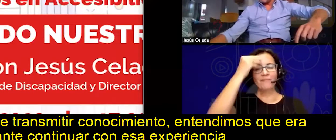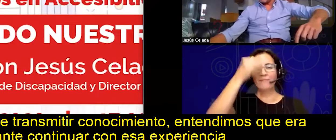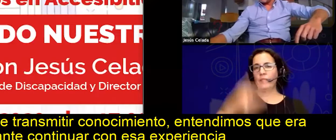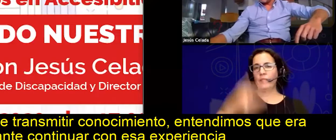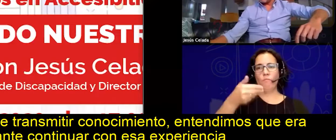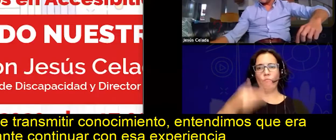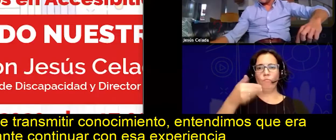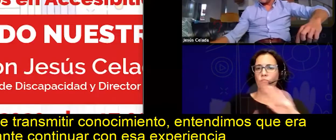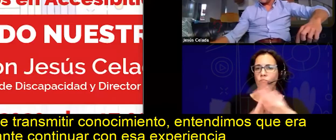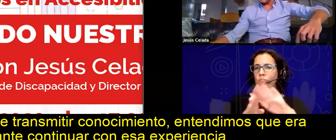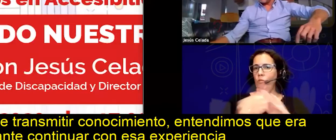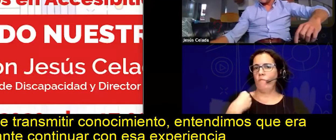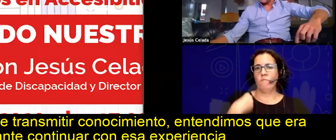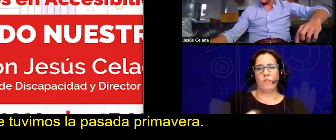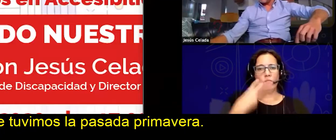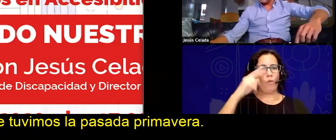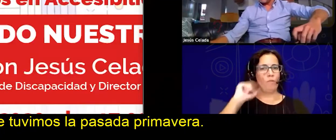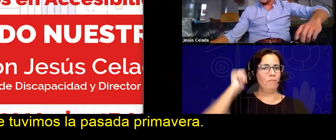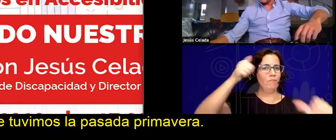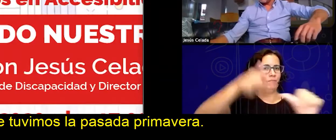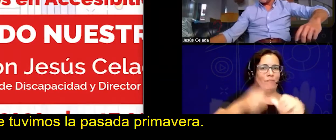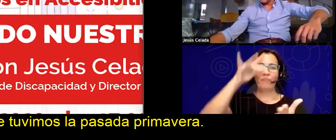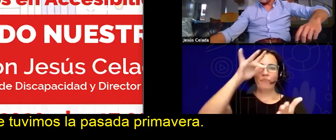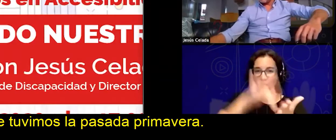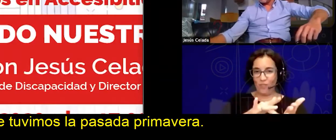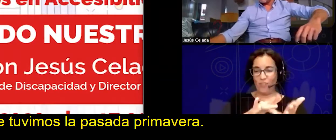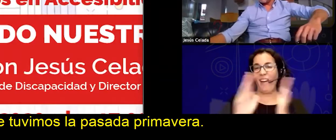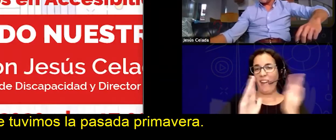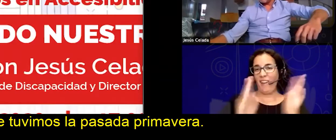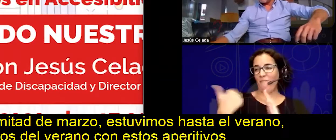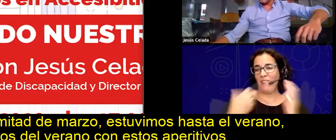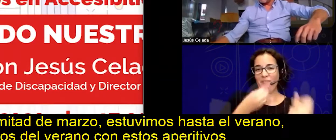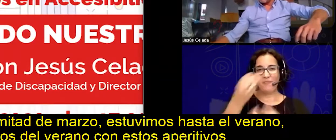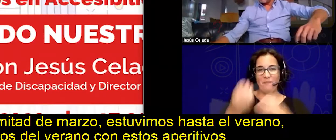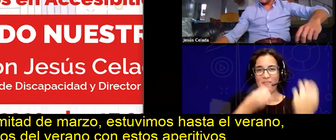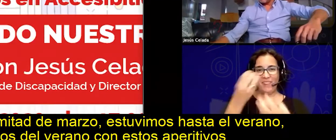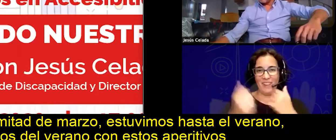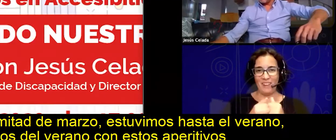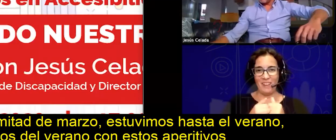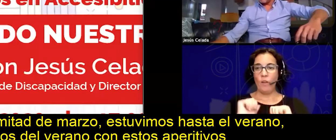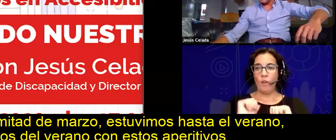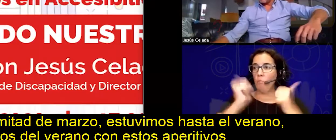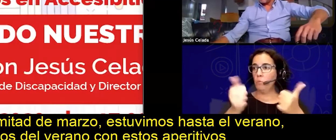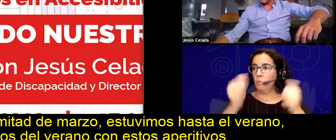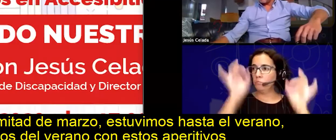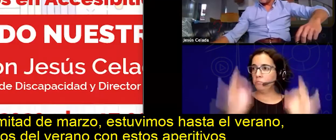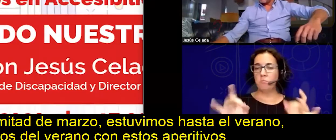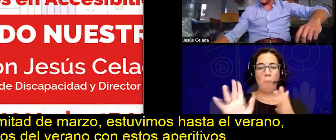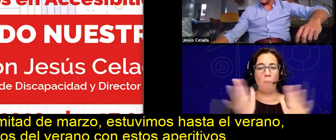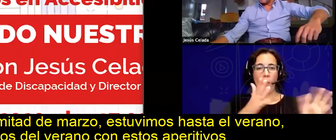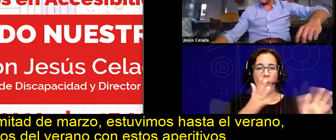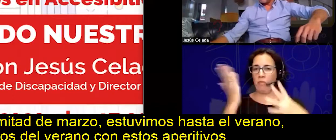con esa experiencia que tuvimos, como decía, la pasada primavera. Empezamos a mitad de marzo, estuvimos ya